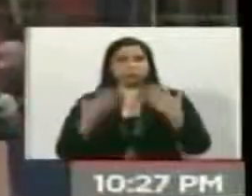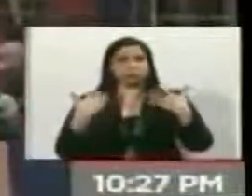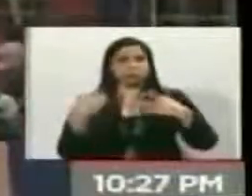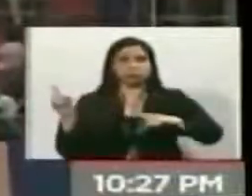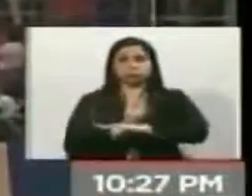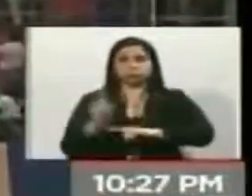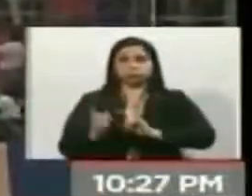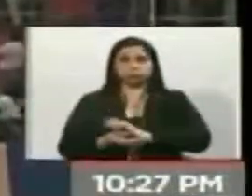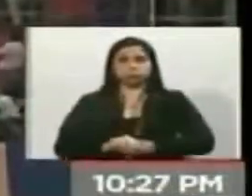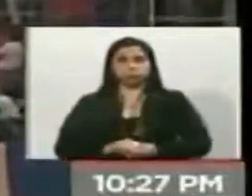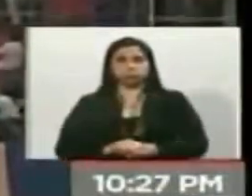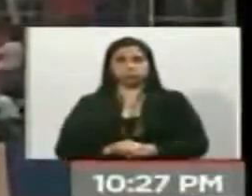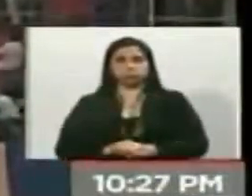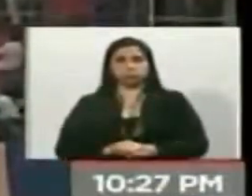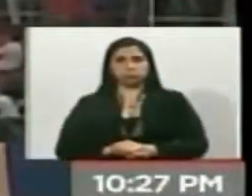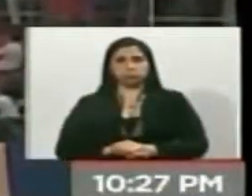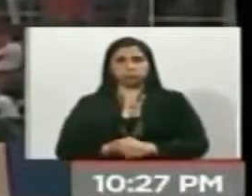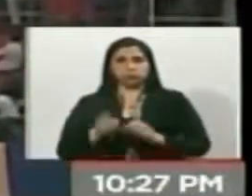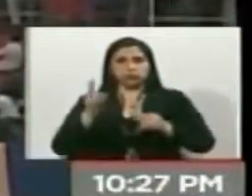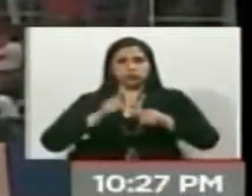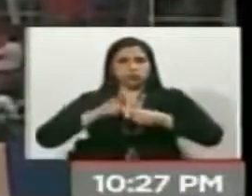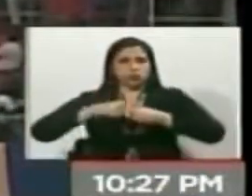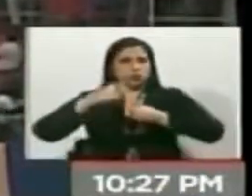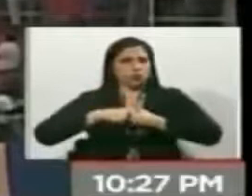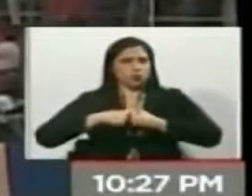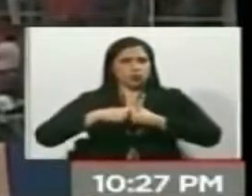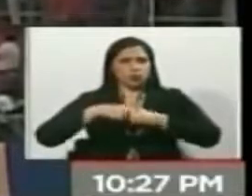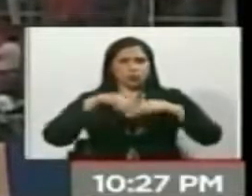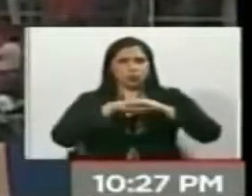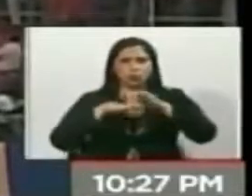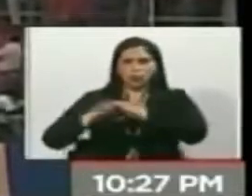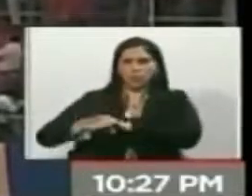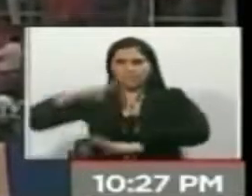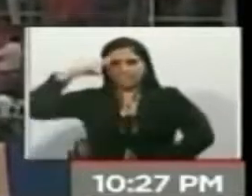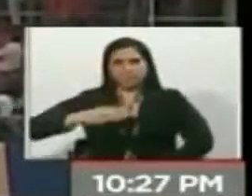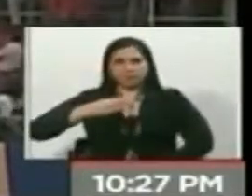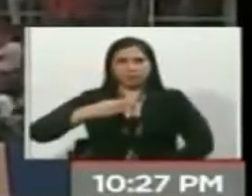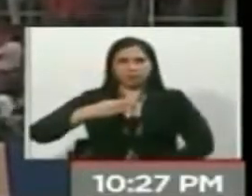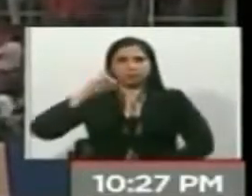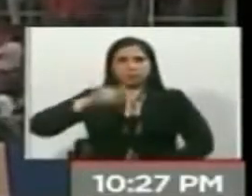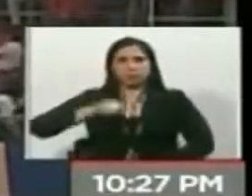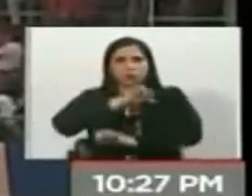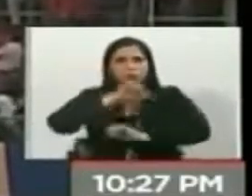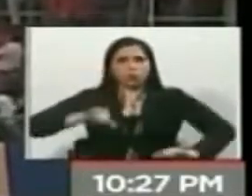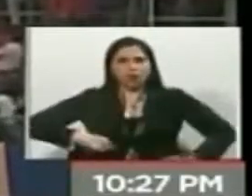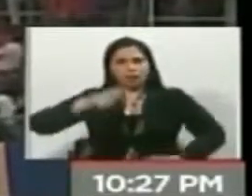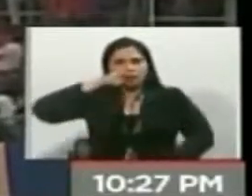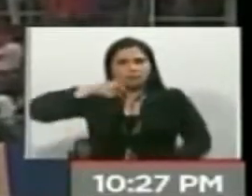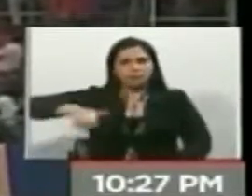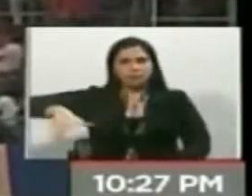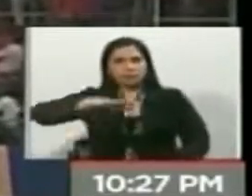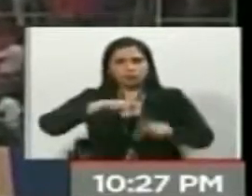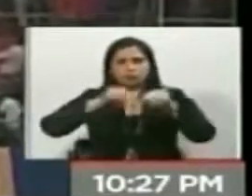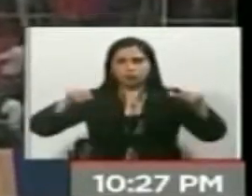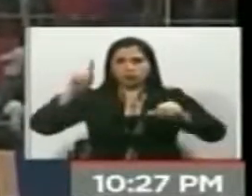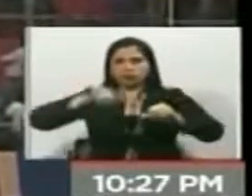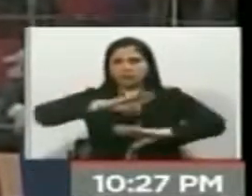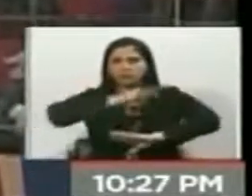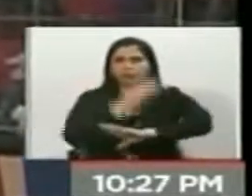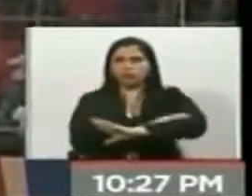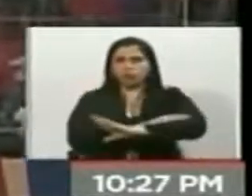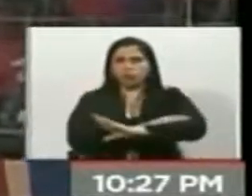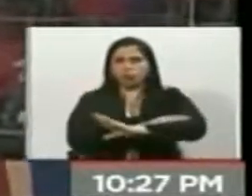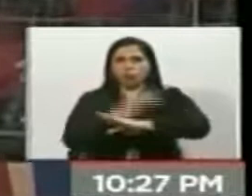voy a acelerar la conformación de la Reserva Militar y de la Guardia Territorial y el fortalecimiento